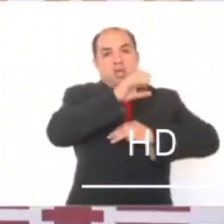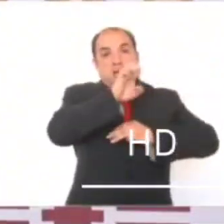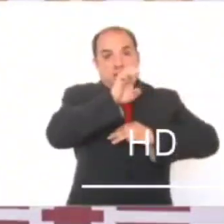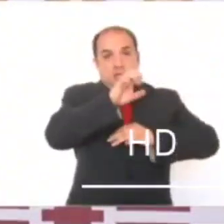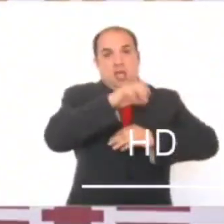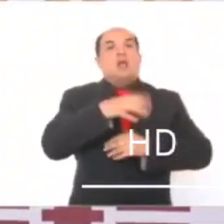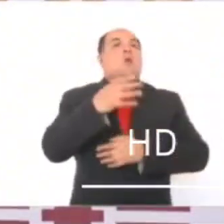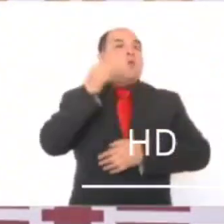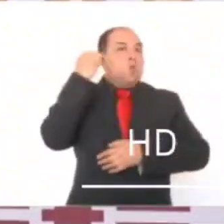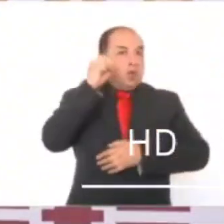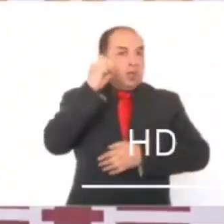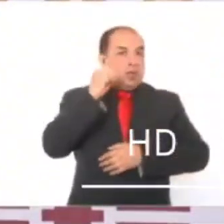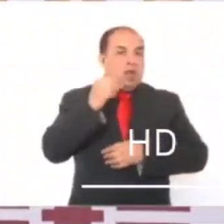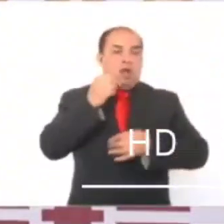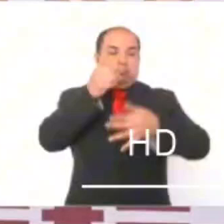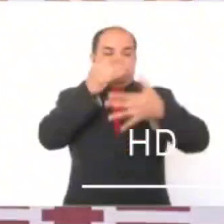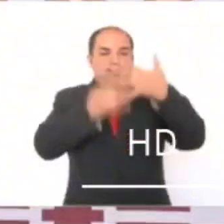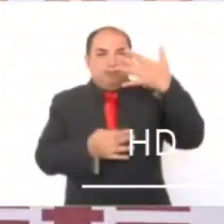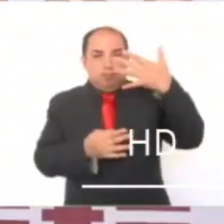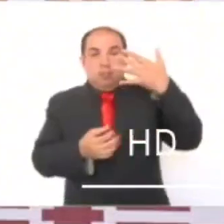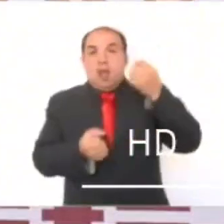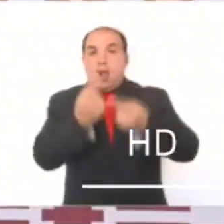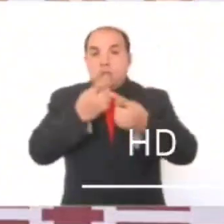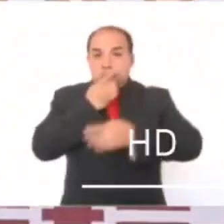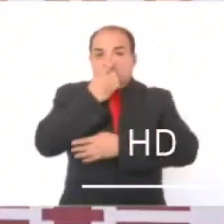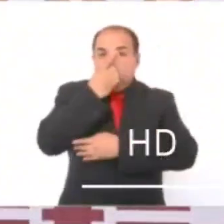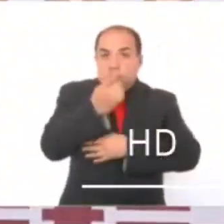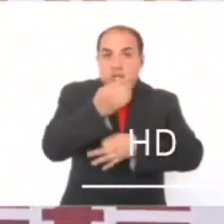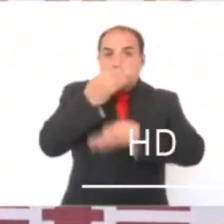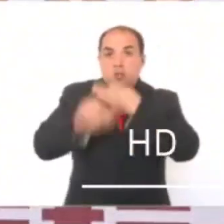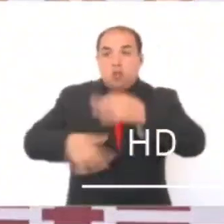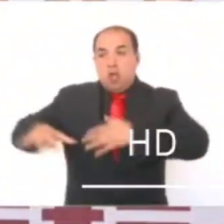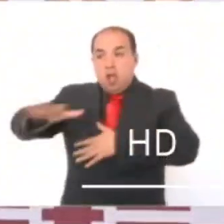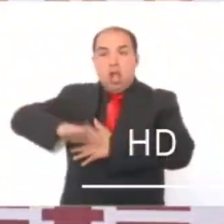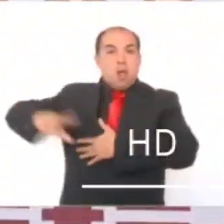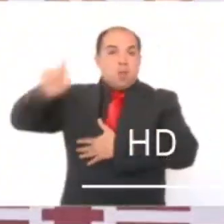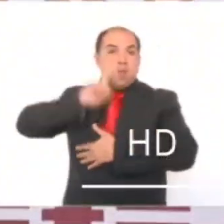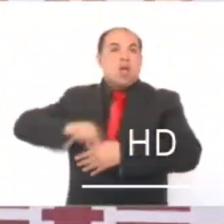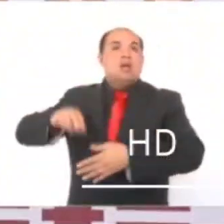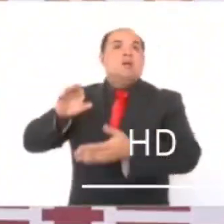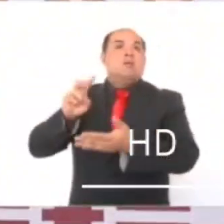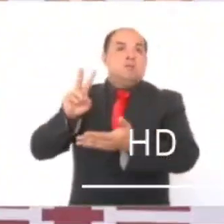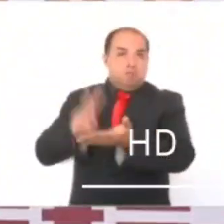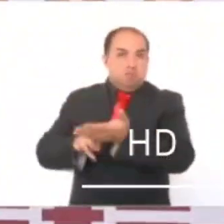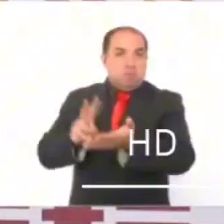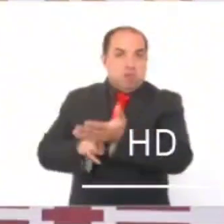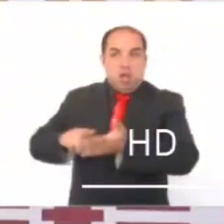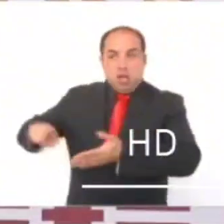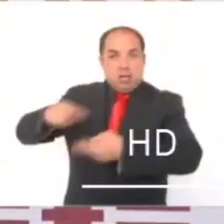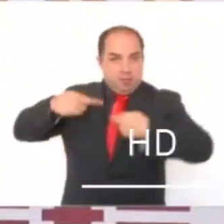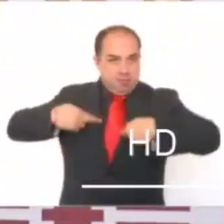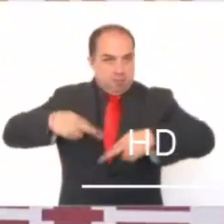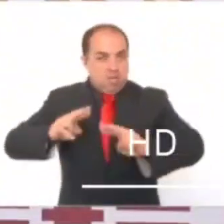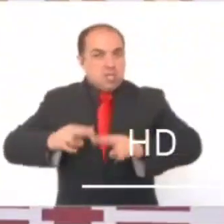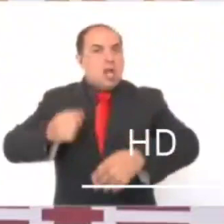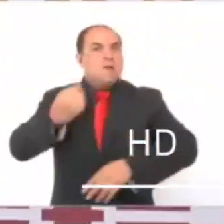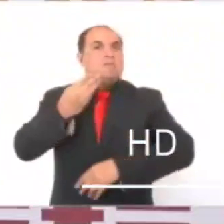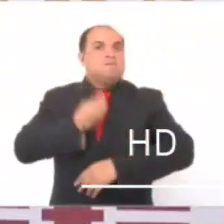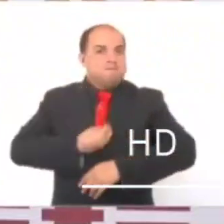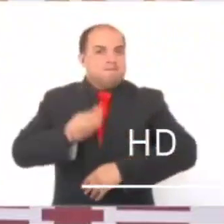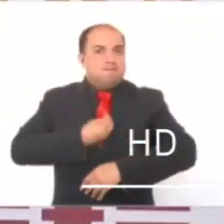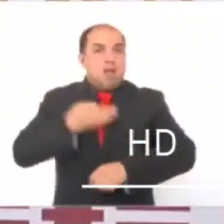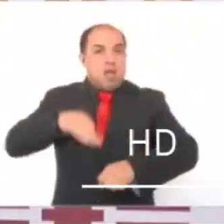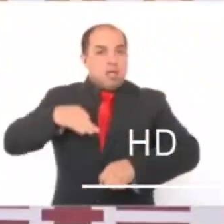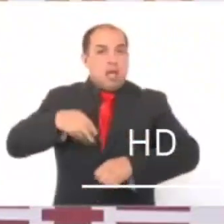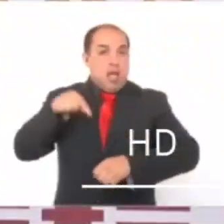Y solamente menciono algunas de todas las mujeres valiosas que representan y resisten en